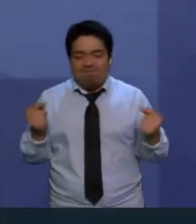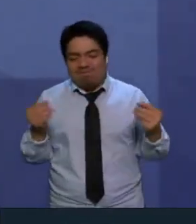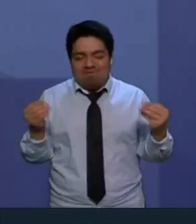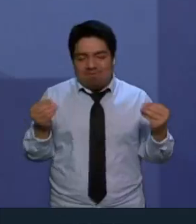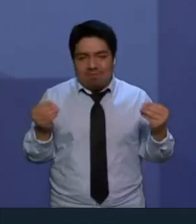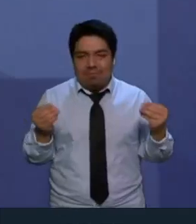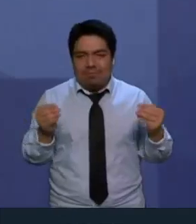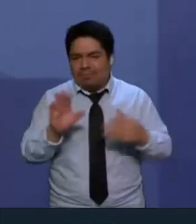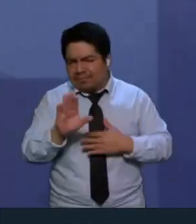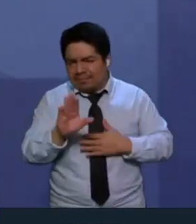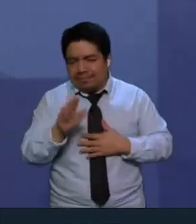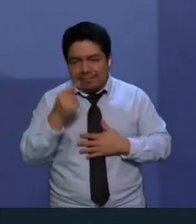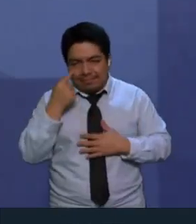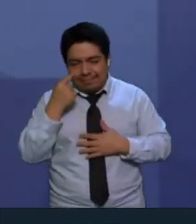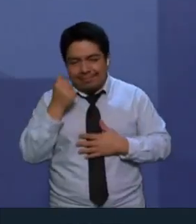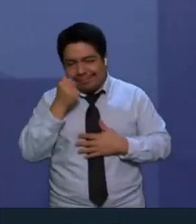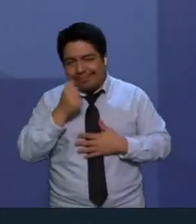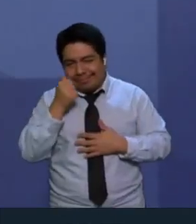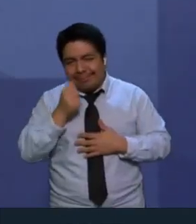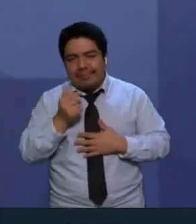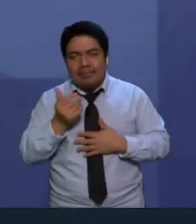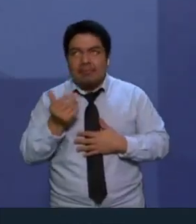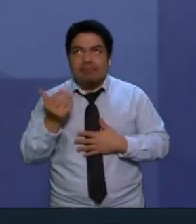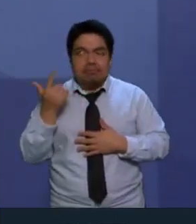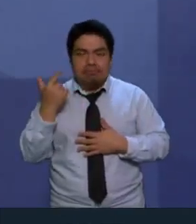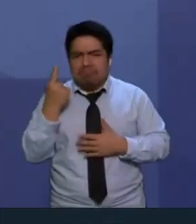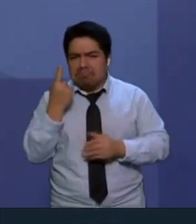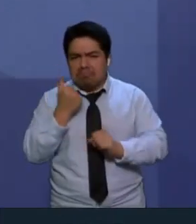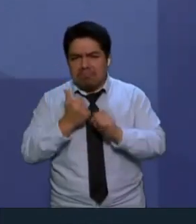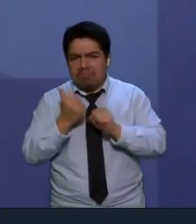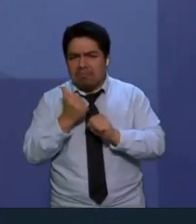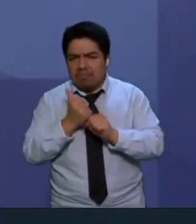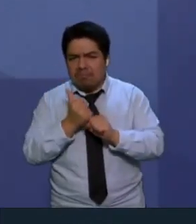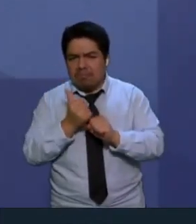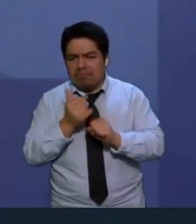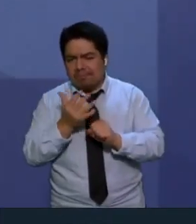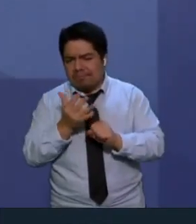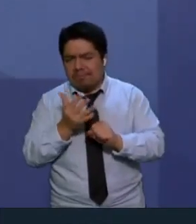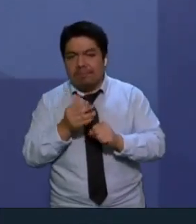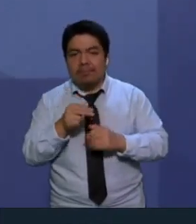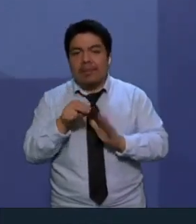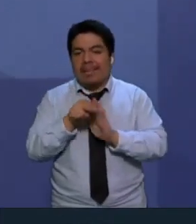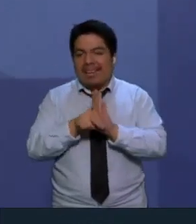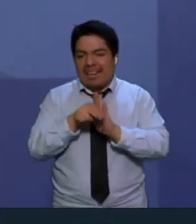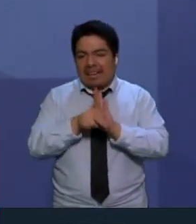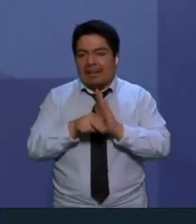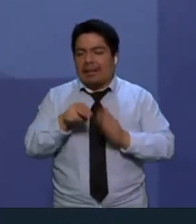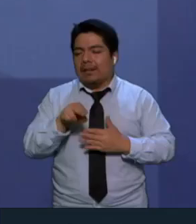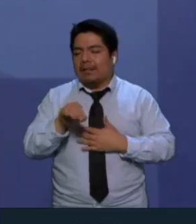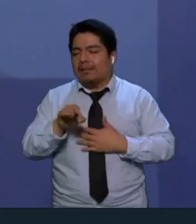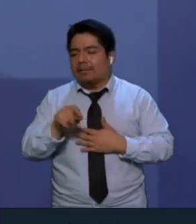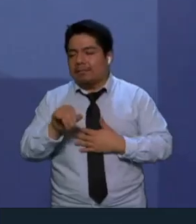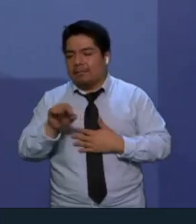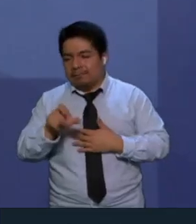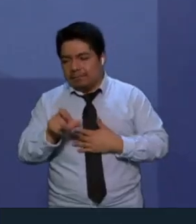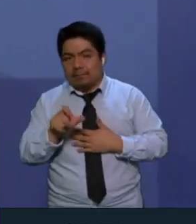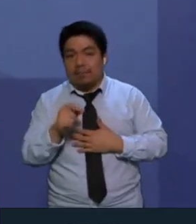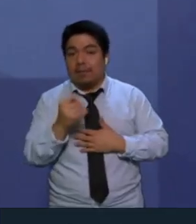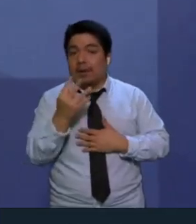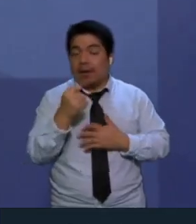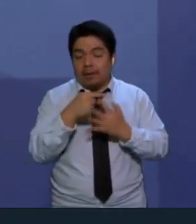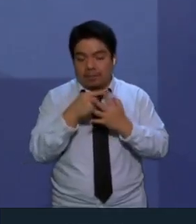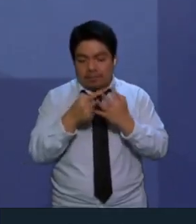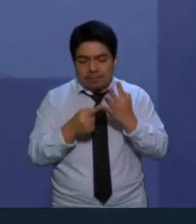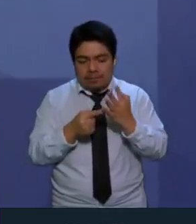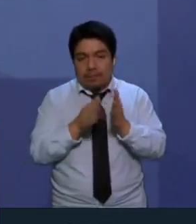eso, pero hace un año, ¿no? Netflix sacó 4 adaptaciones